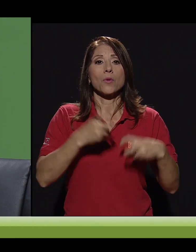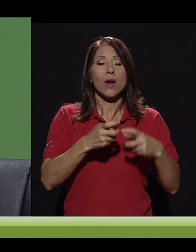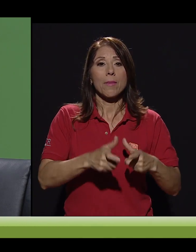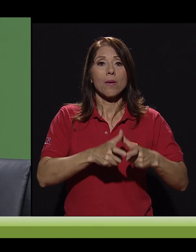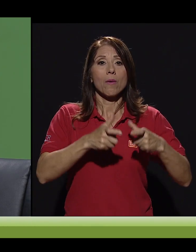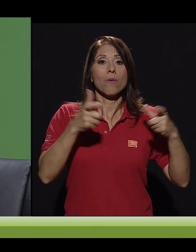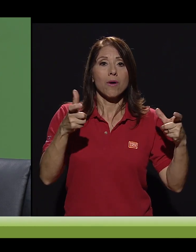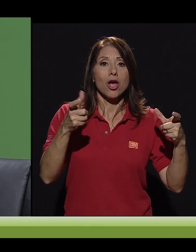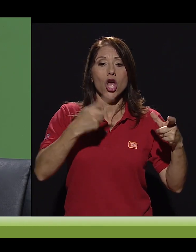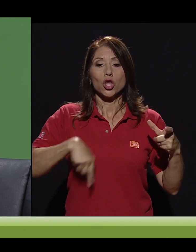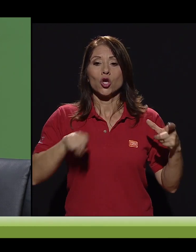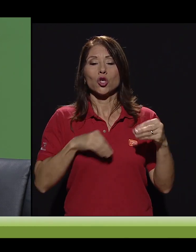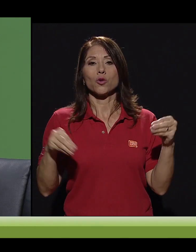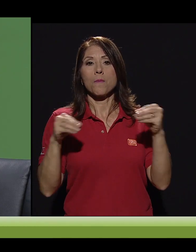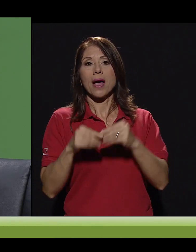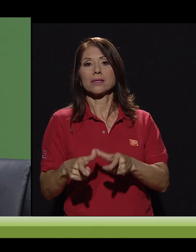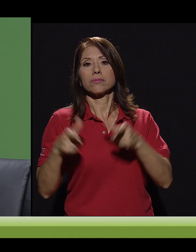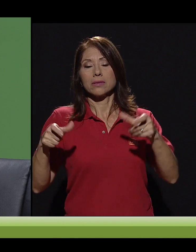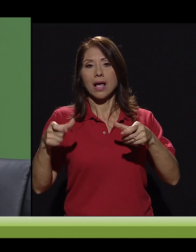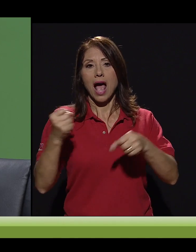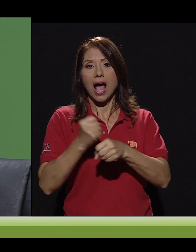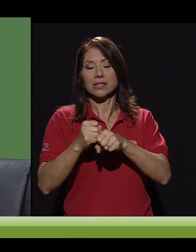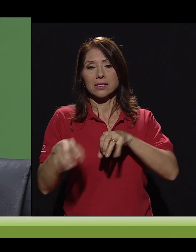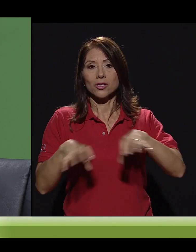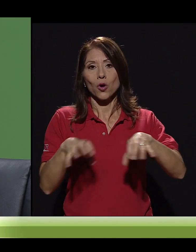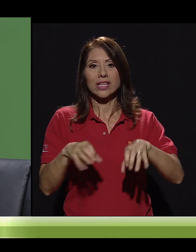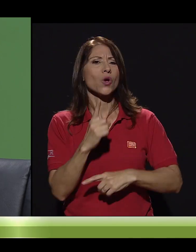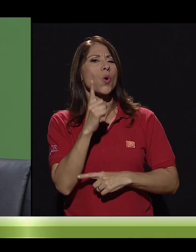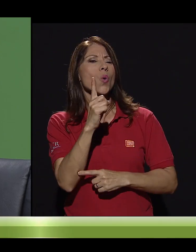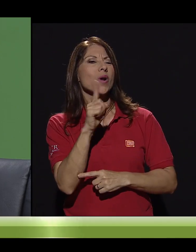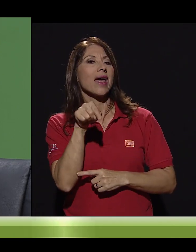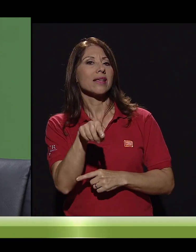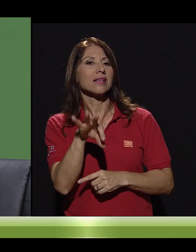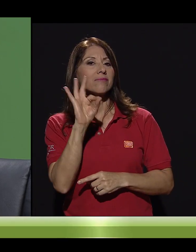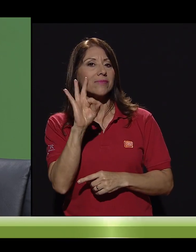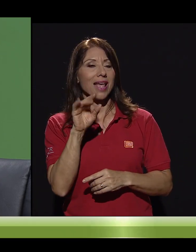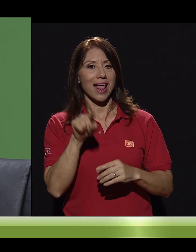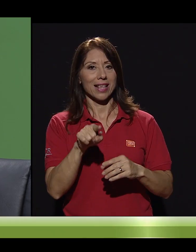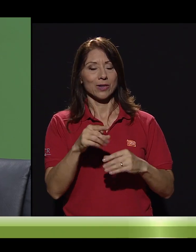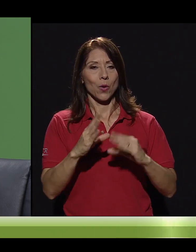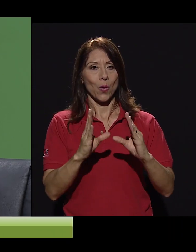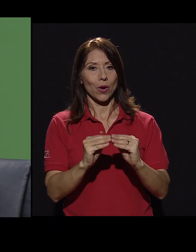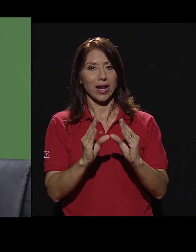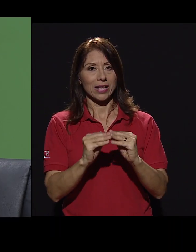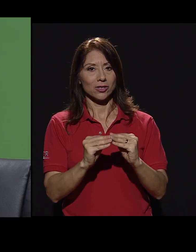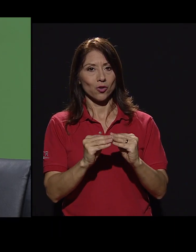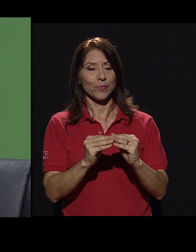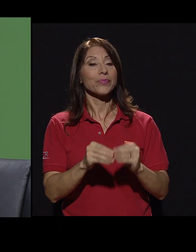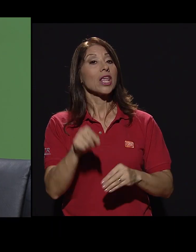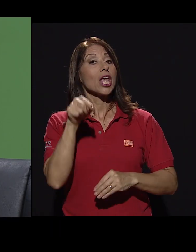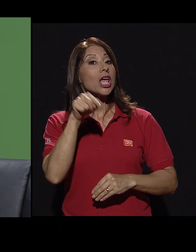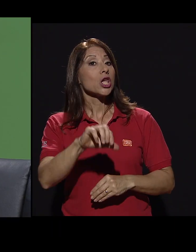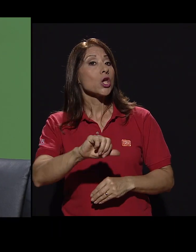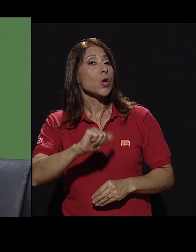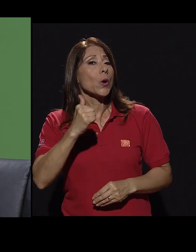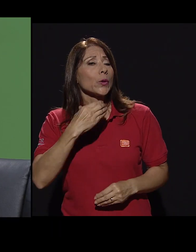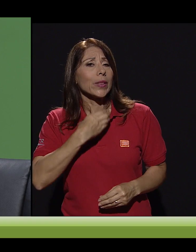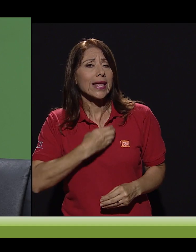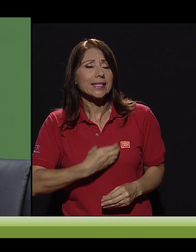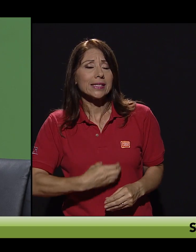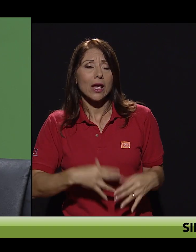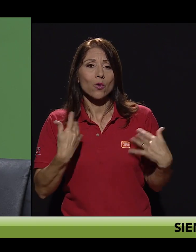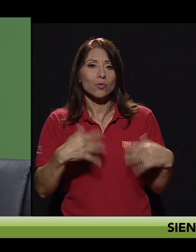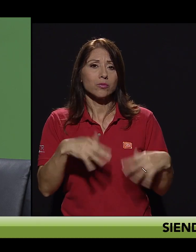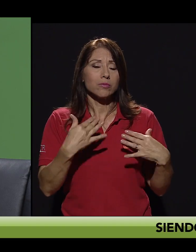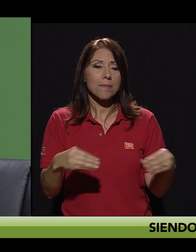ser la región Del mundo Con el mayor número De acciones Y una de ellas Es este congreso Y otro Más grande deseo